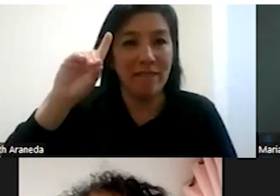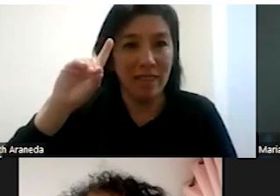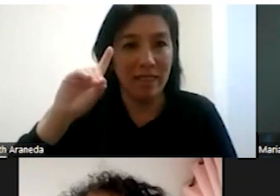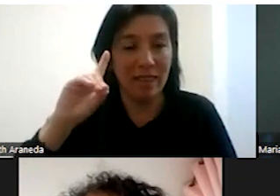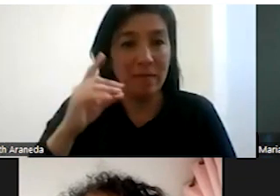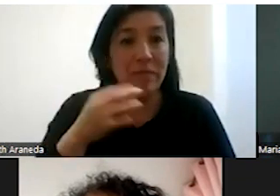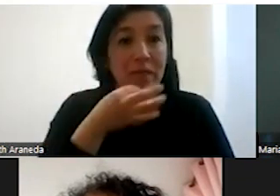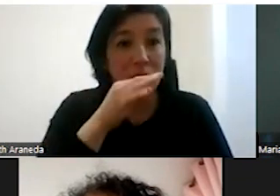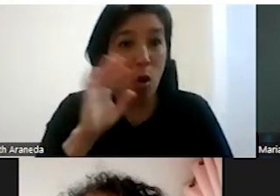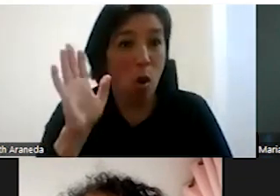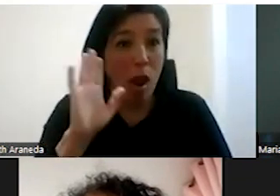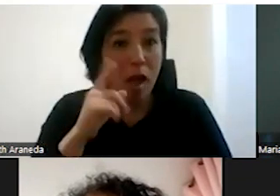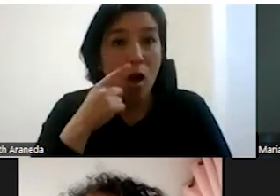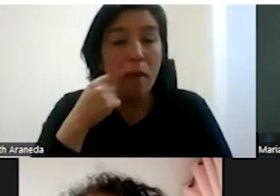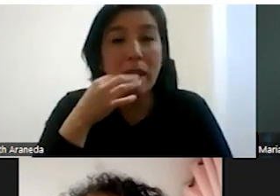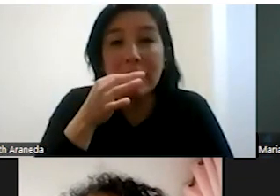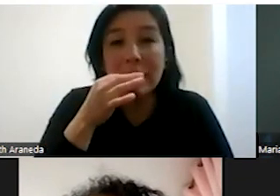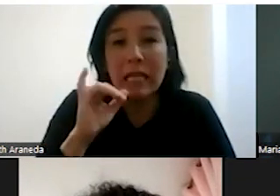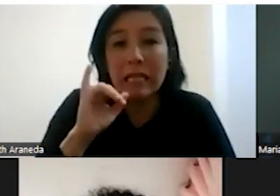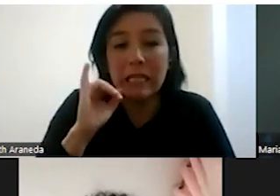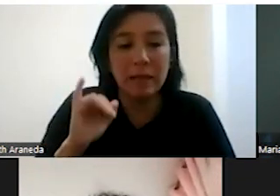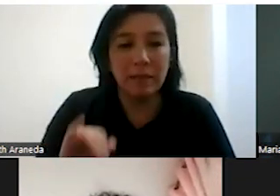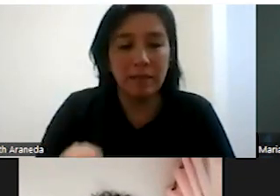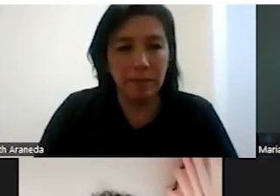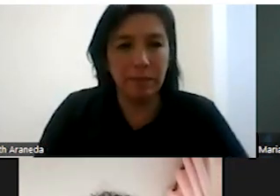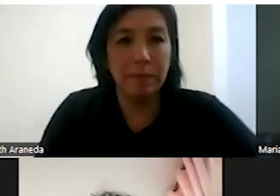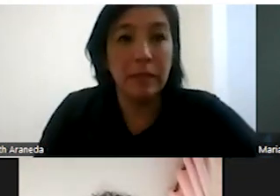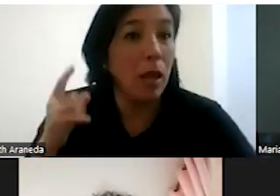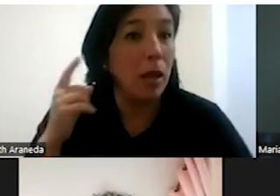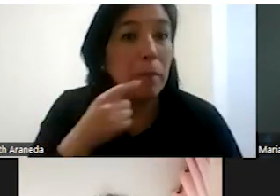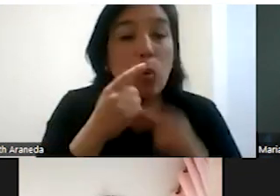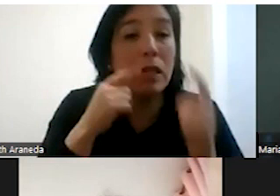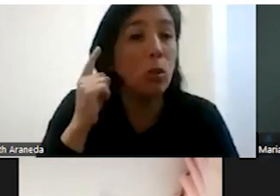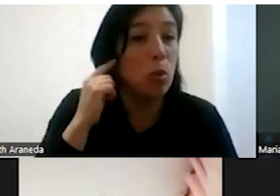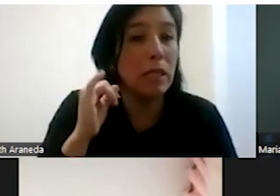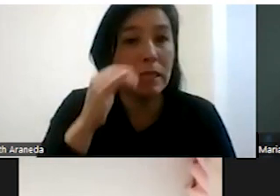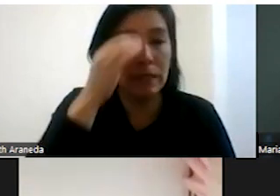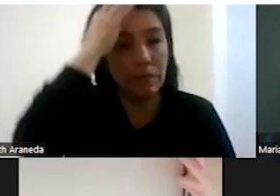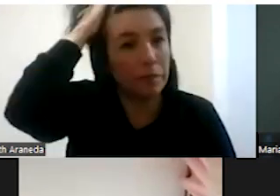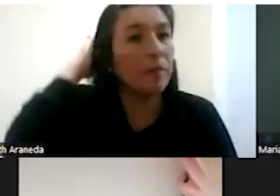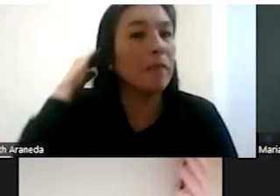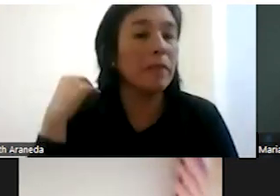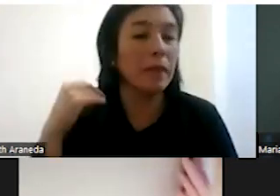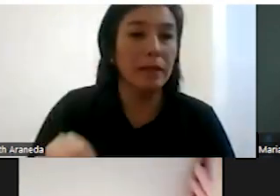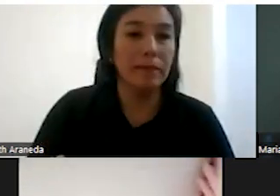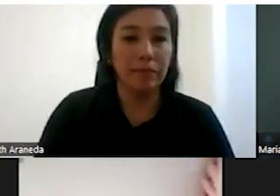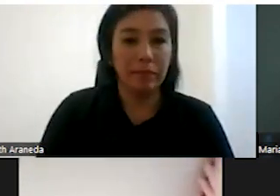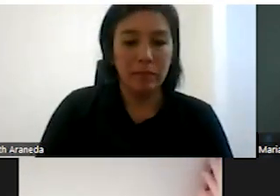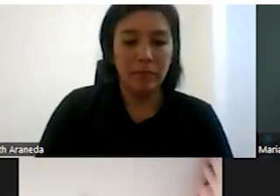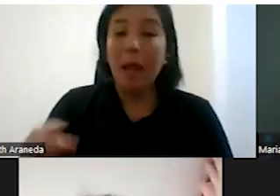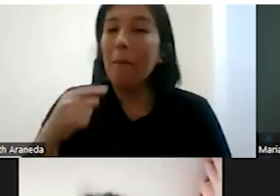¿escucha? Despacito. A ver, ¿se escucha ahí? ¿Un poco mejor? Un poco mejor, sí. Ya, la pregunta